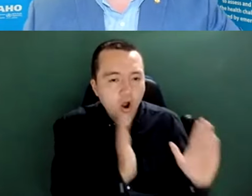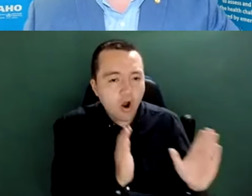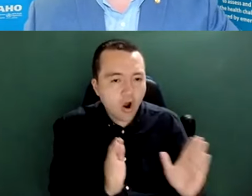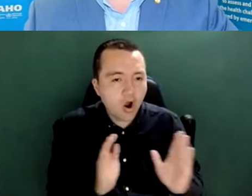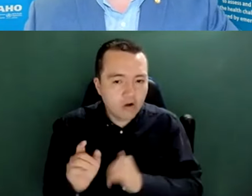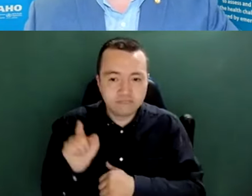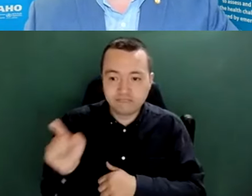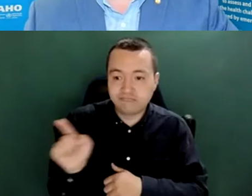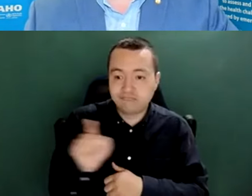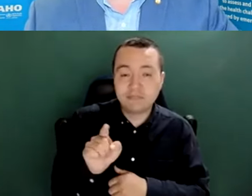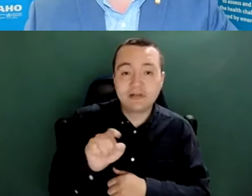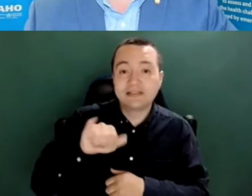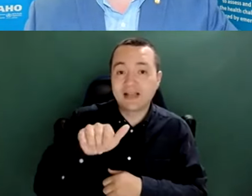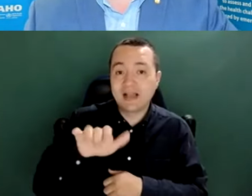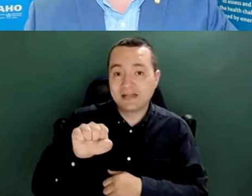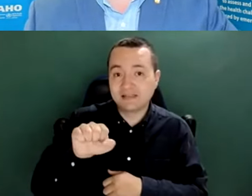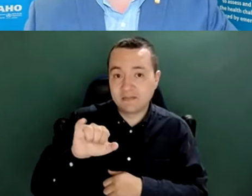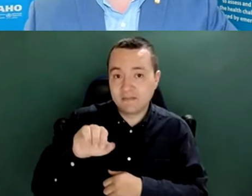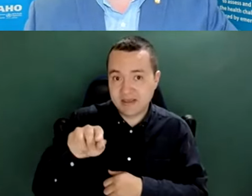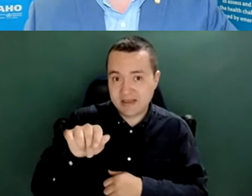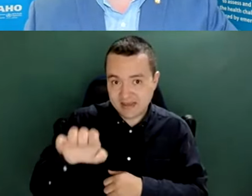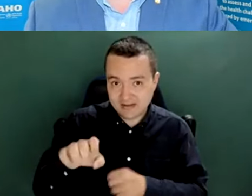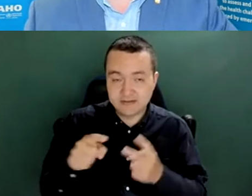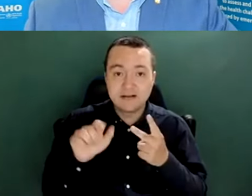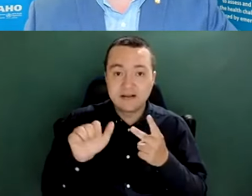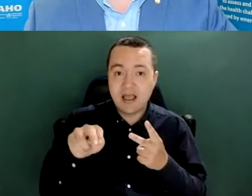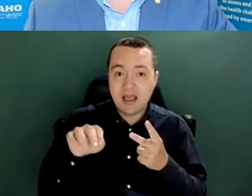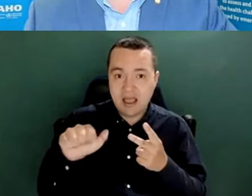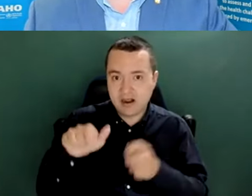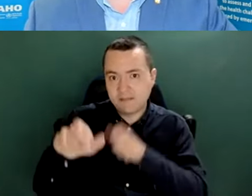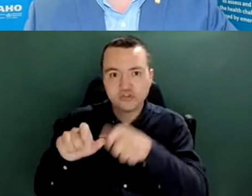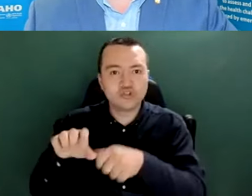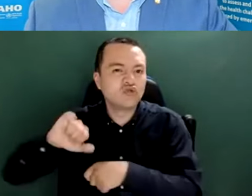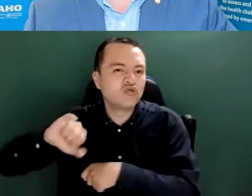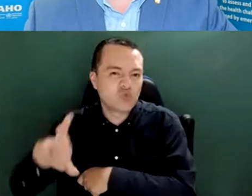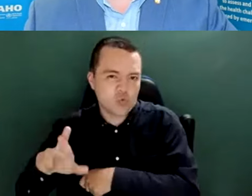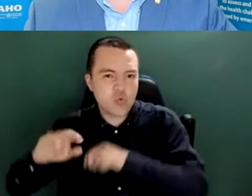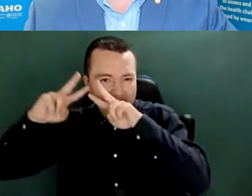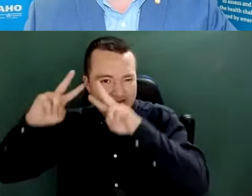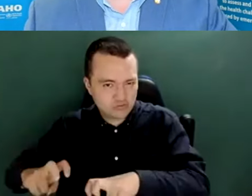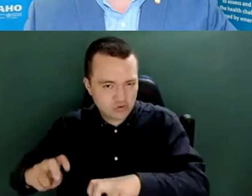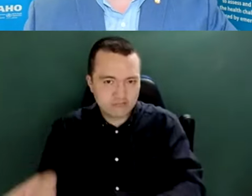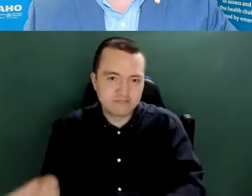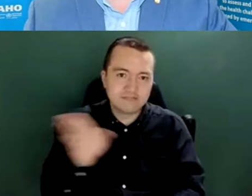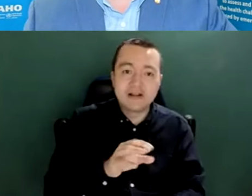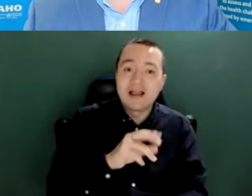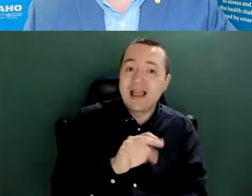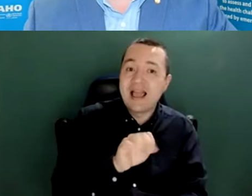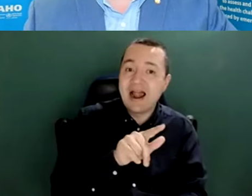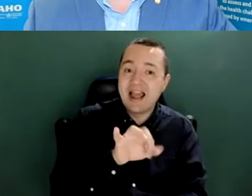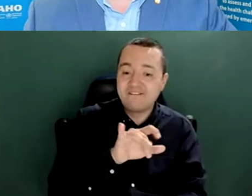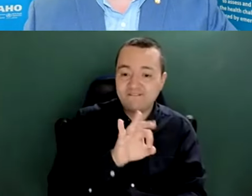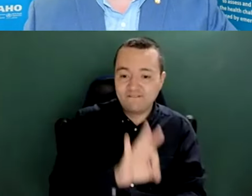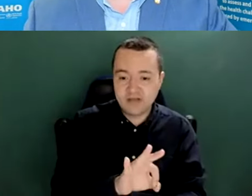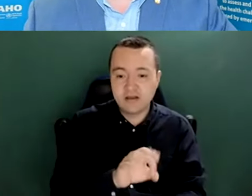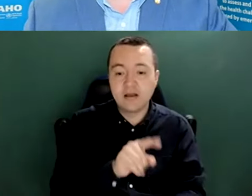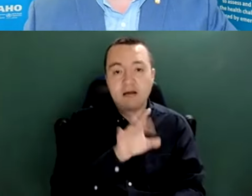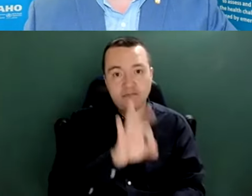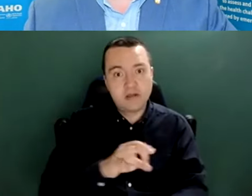Purcell como investigadoras junior y Paras Khalid como investigador senior. Chequeamos todo, hicimos